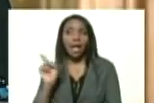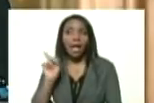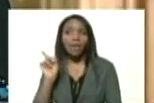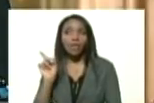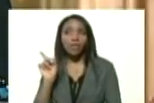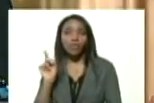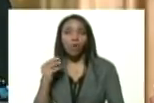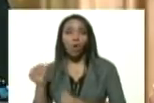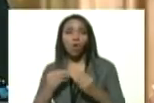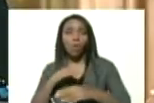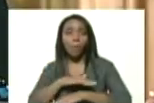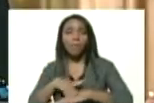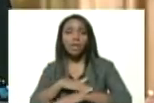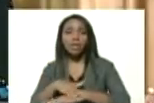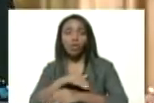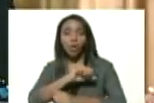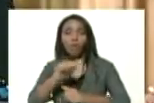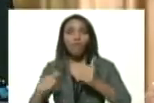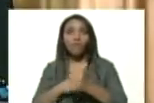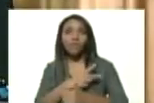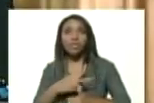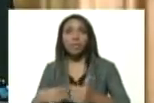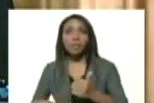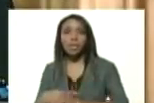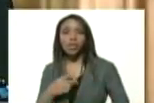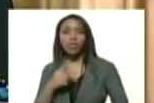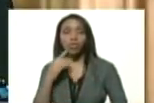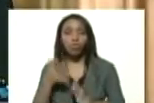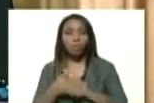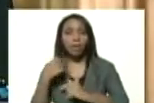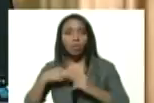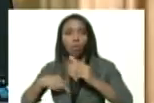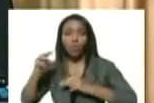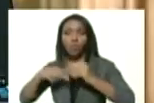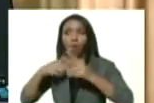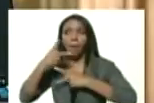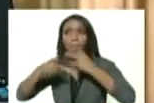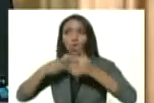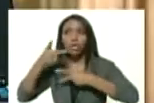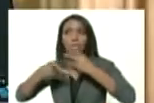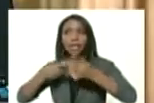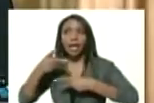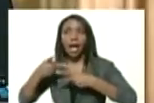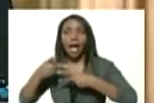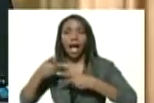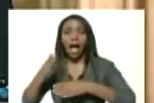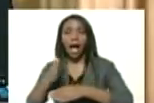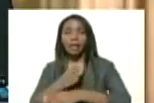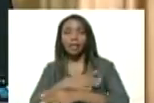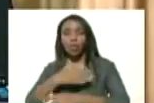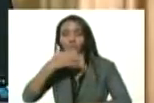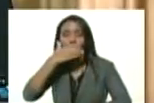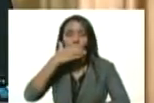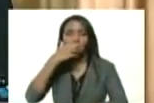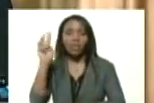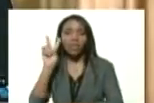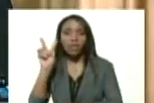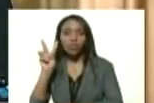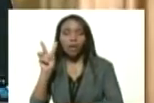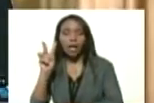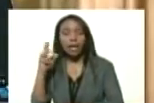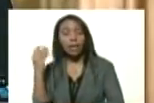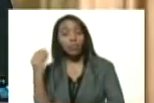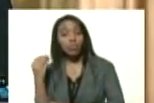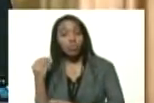ministros de interior vice ministro los que construyeron la política antinarcóticos de venezuela que